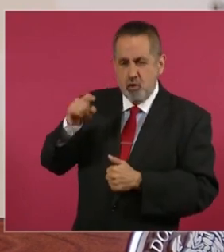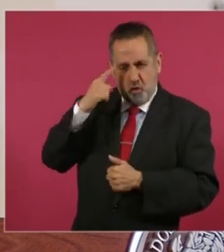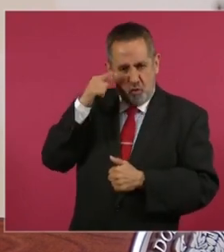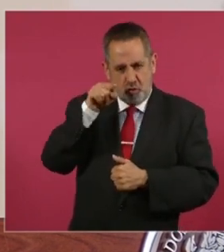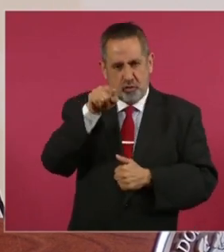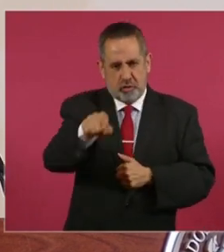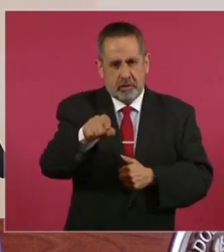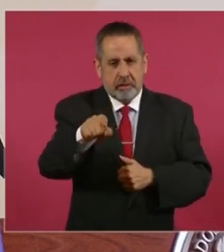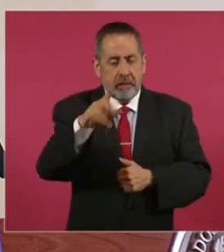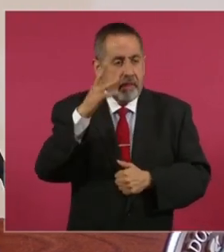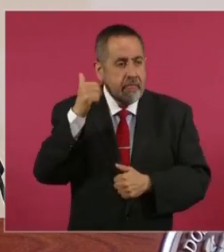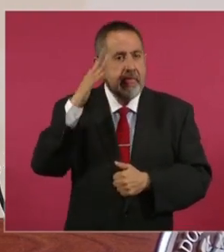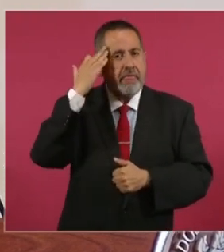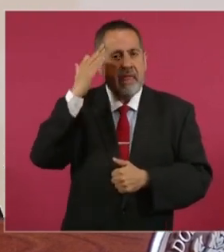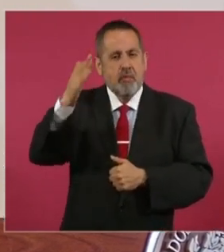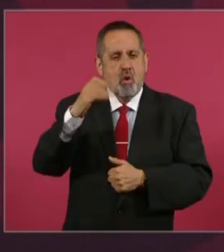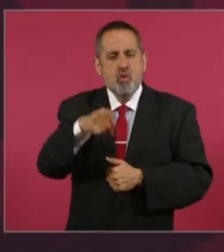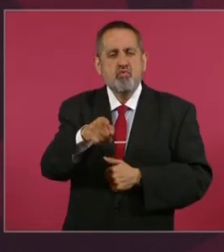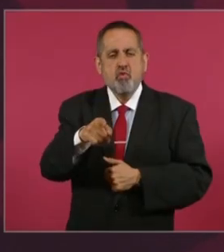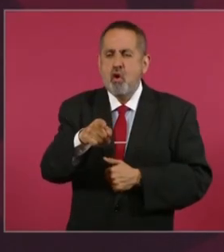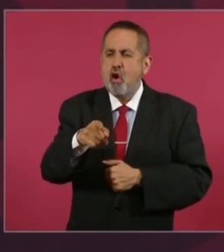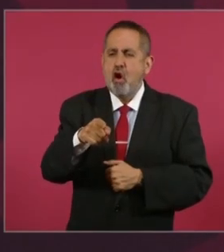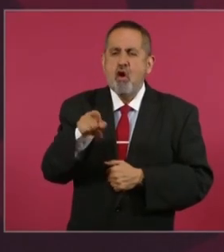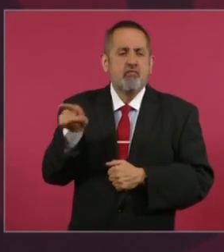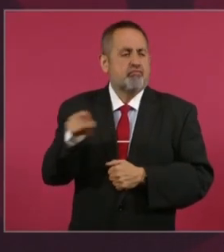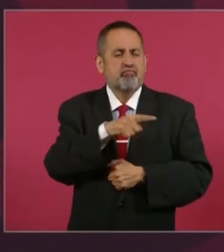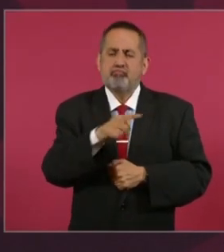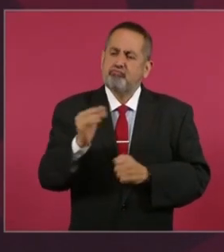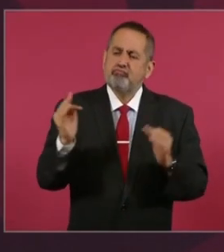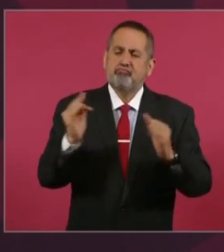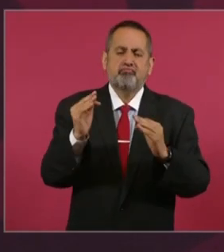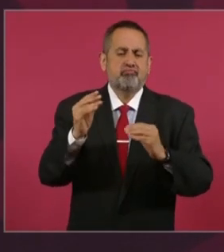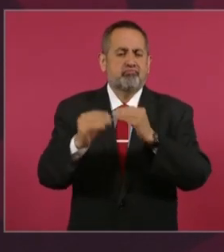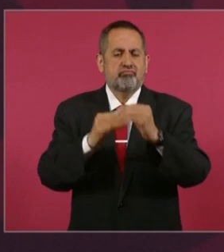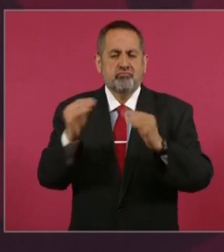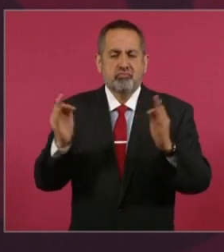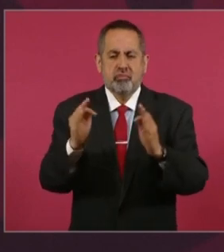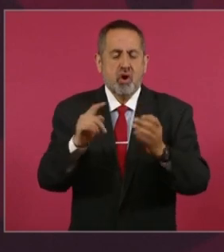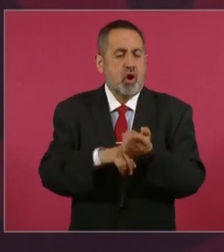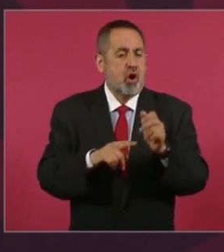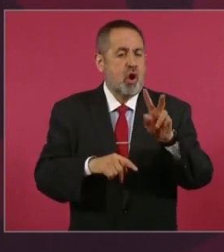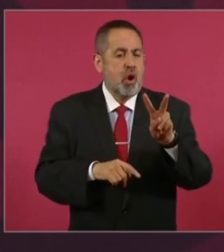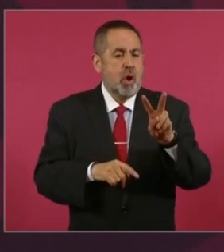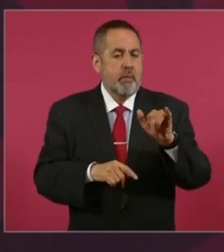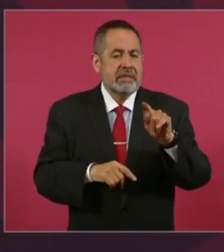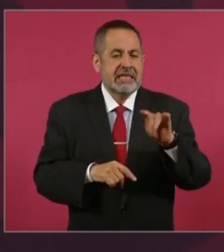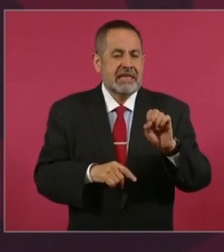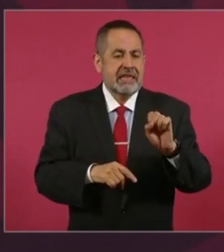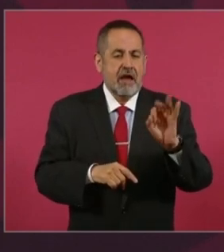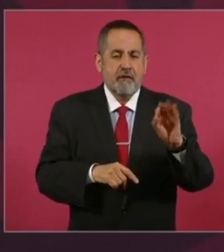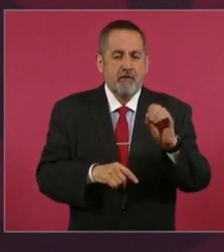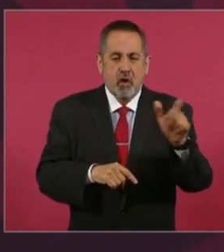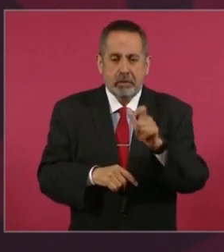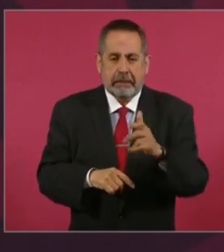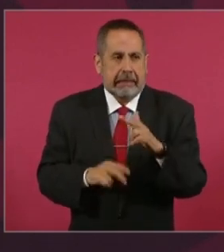cuando se enfrentó a Vicente Fox que ni siquiera